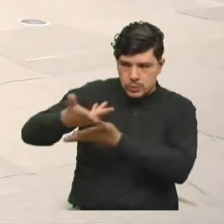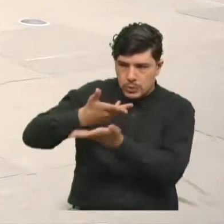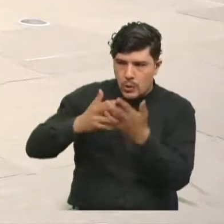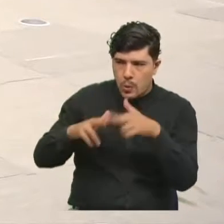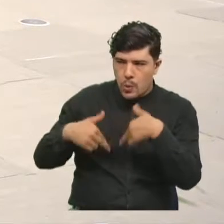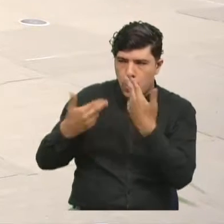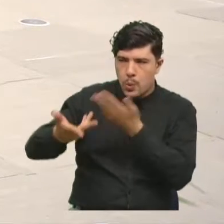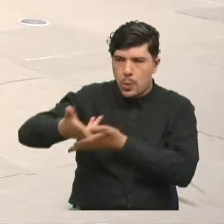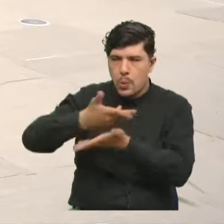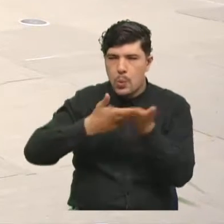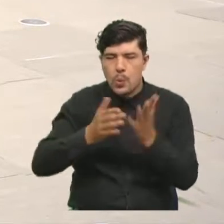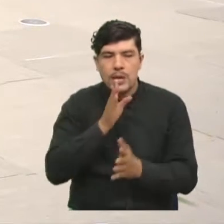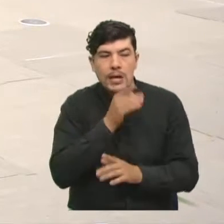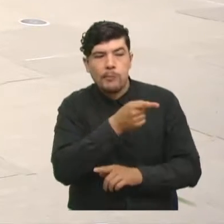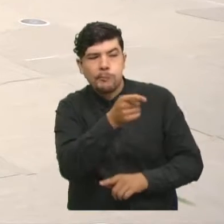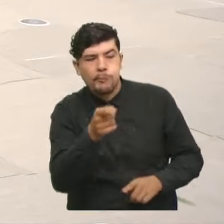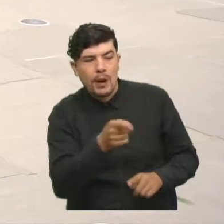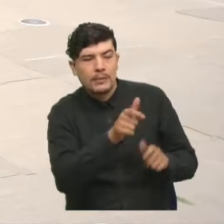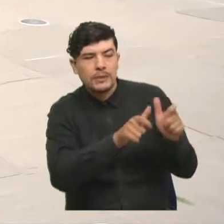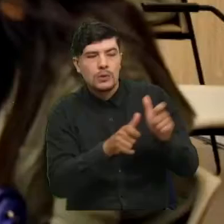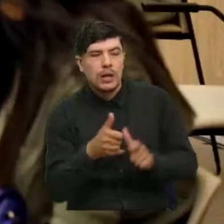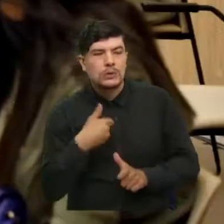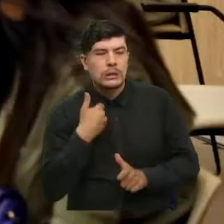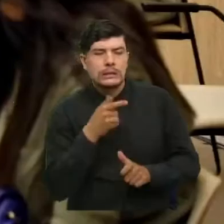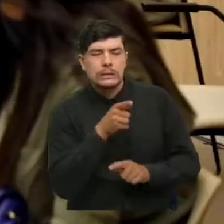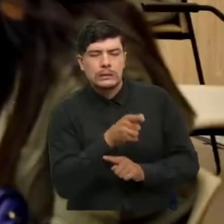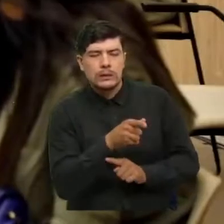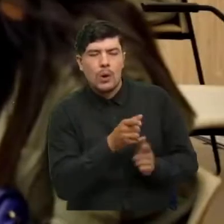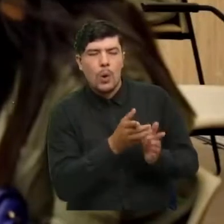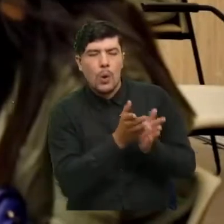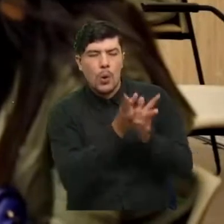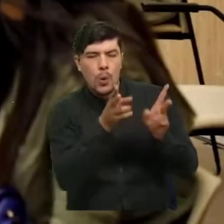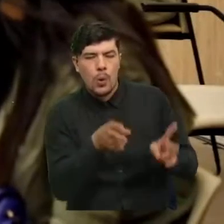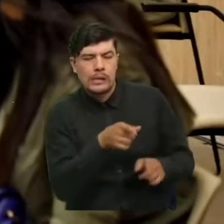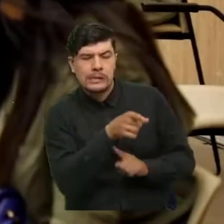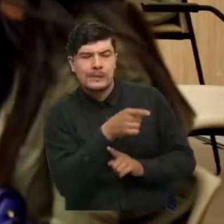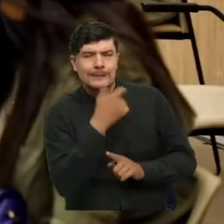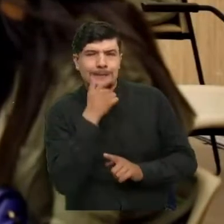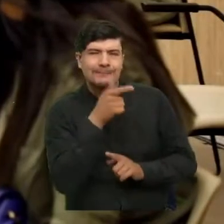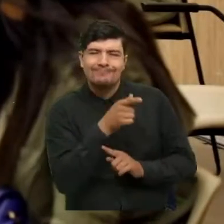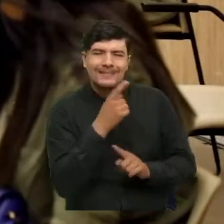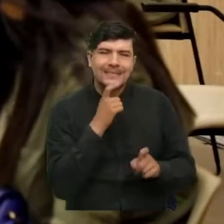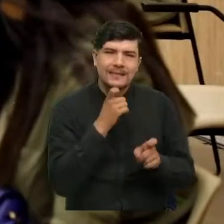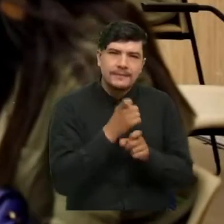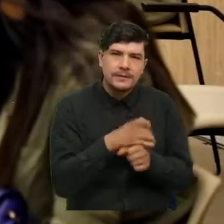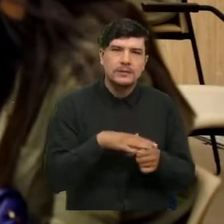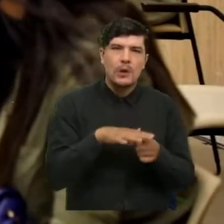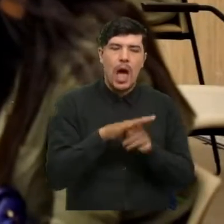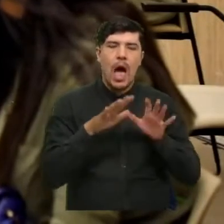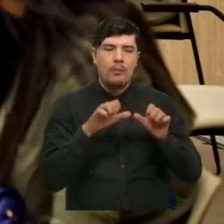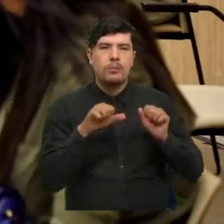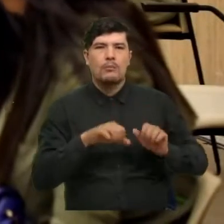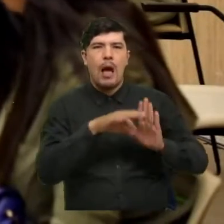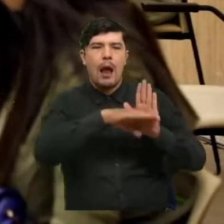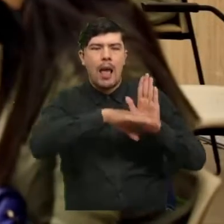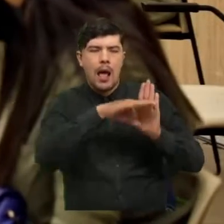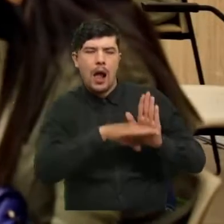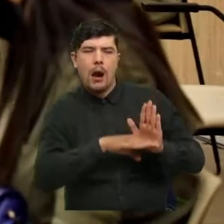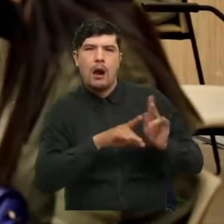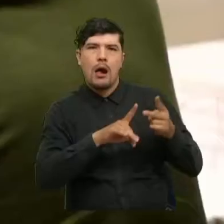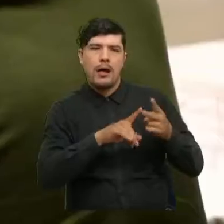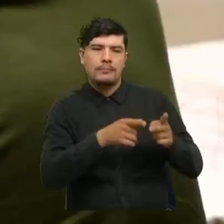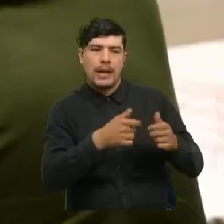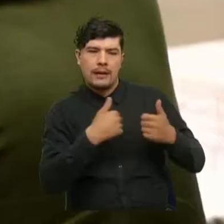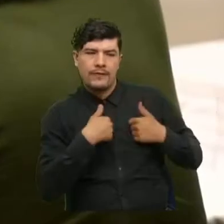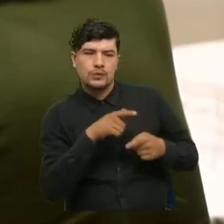hoy son estudiantes pues tengan un beneficio o un descuento en la tarifa del transporte para